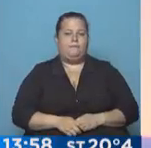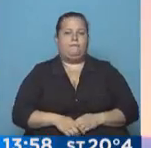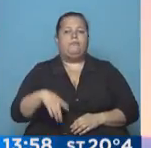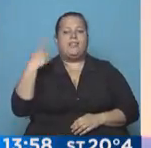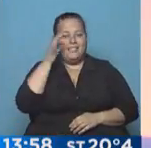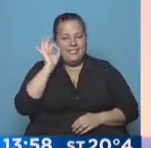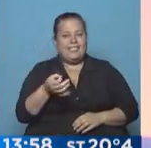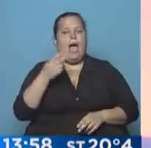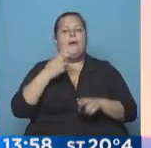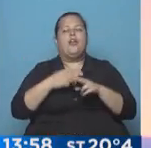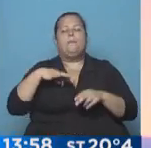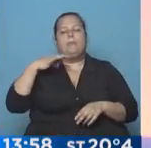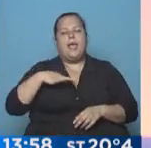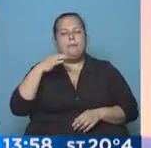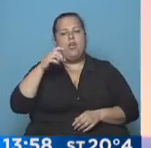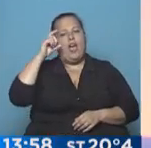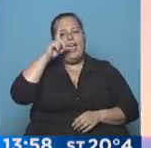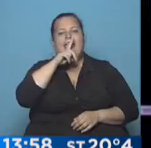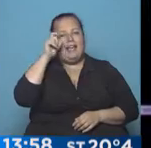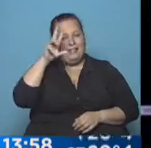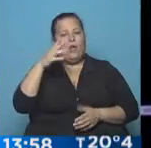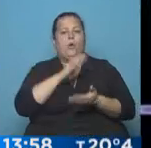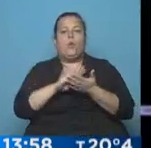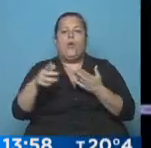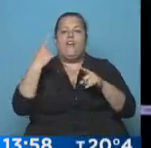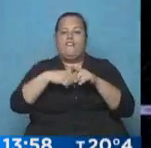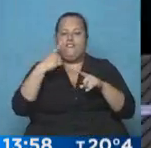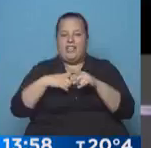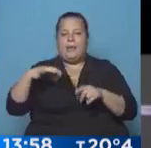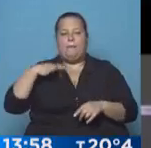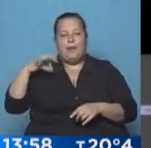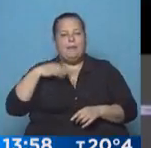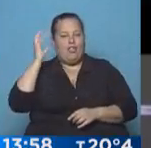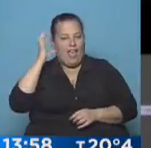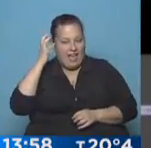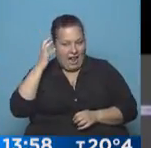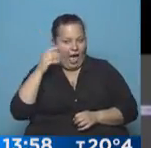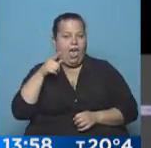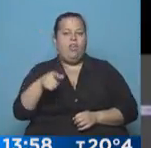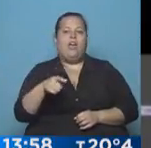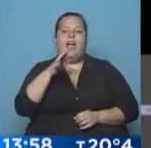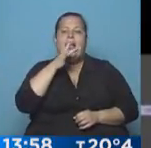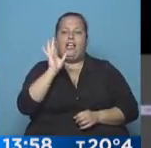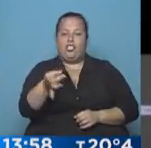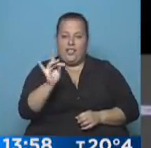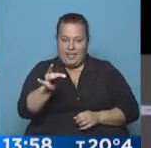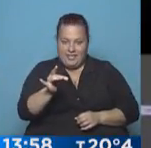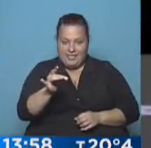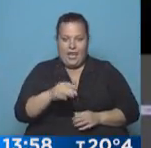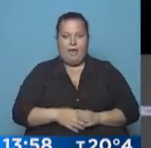Y ya se sabe quiénes son los nominados para los premios Éter. Se viene una nueva edición de la fiesta de los premios de la radio. Esto es el 14 de diciembre cuando